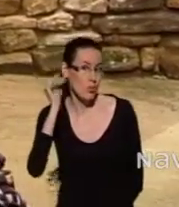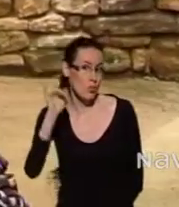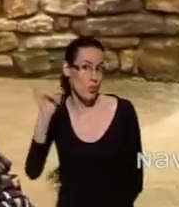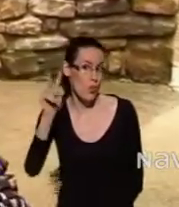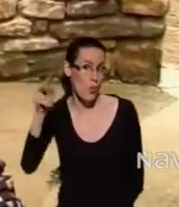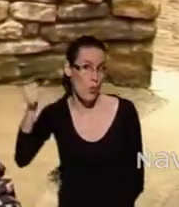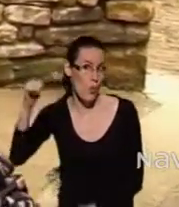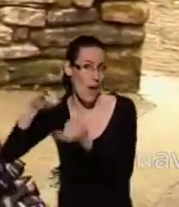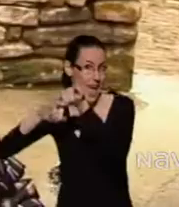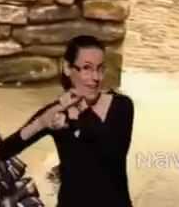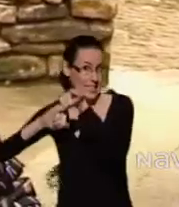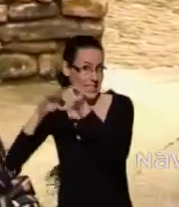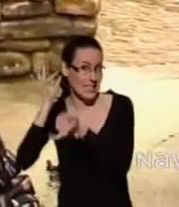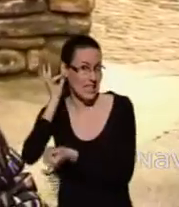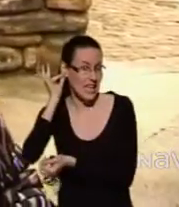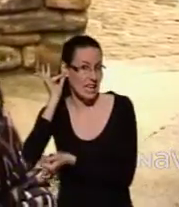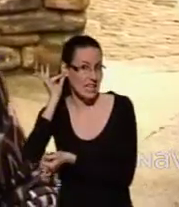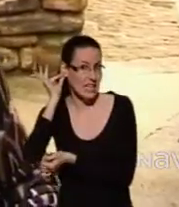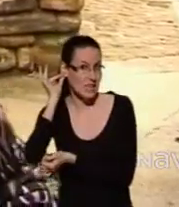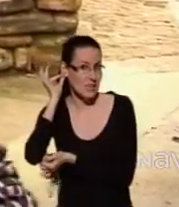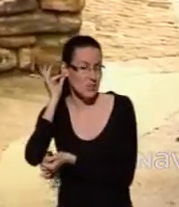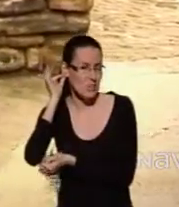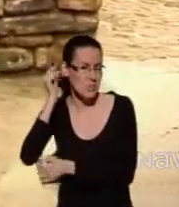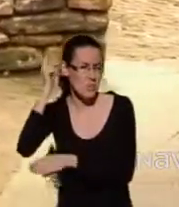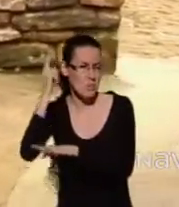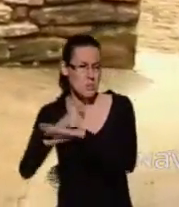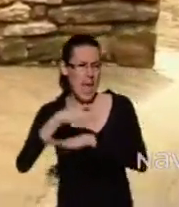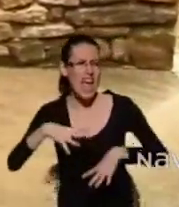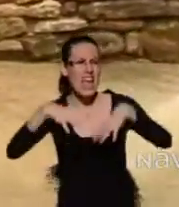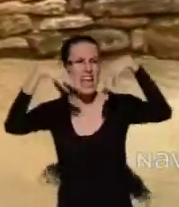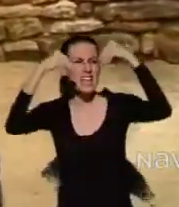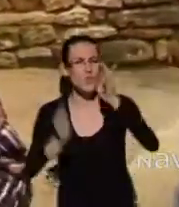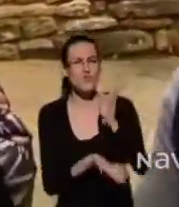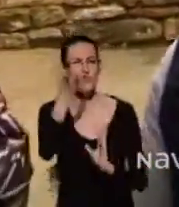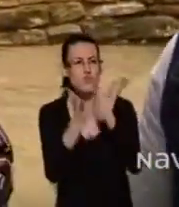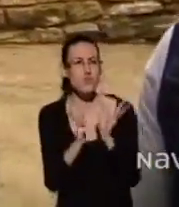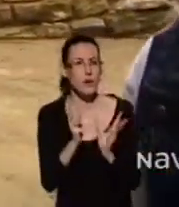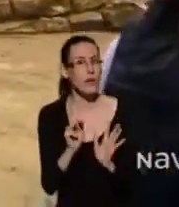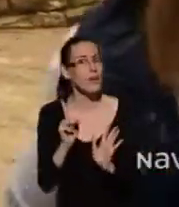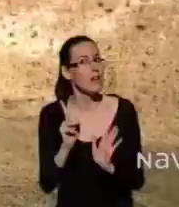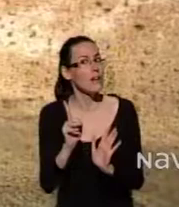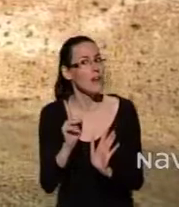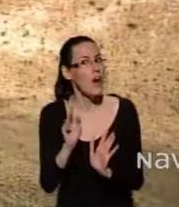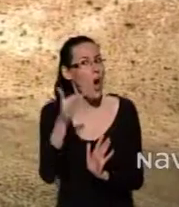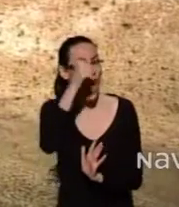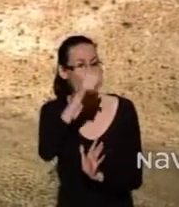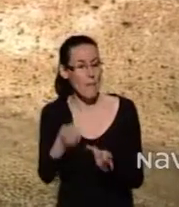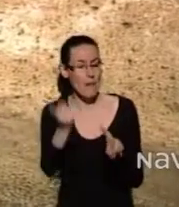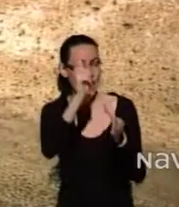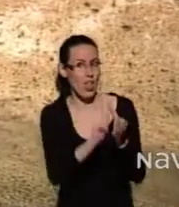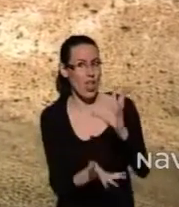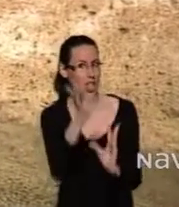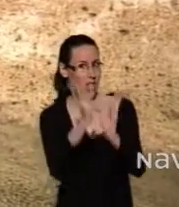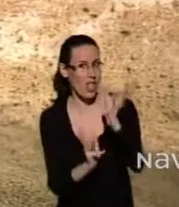lo quemó. Quemó el castillo, pero con el palaciano dentro. ¿Qué dices? Sí, sí, sí, sí. Así que os habéis quedado sin castillos.